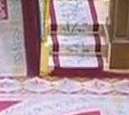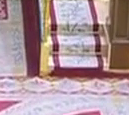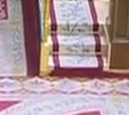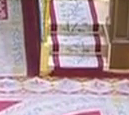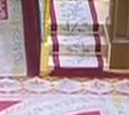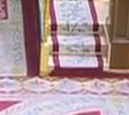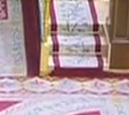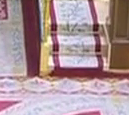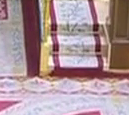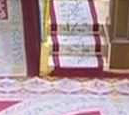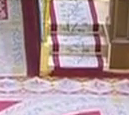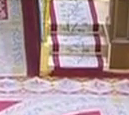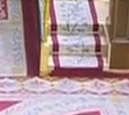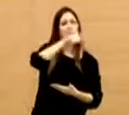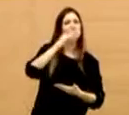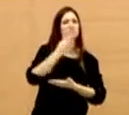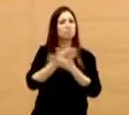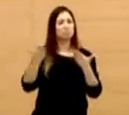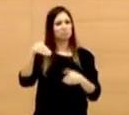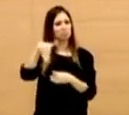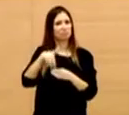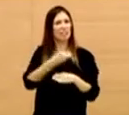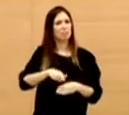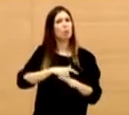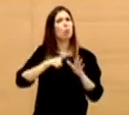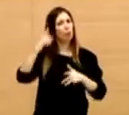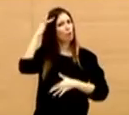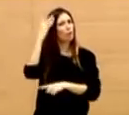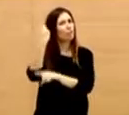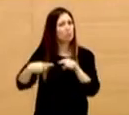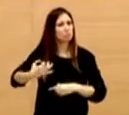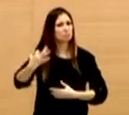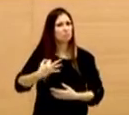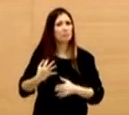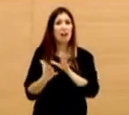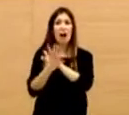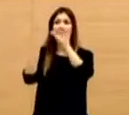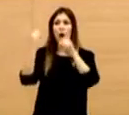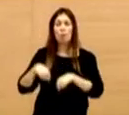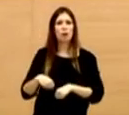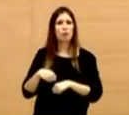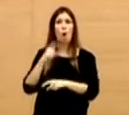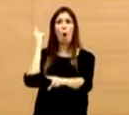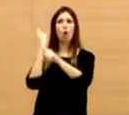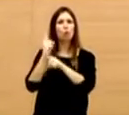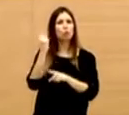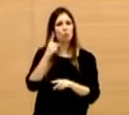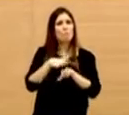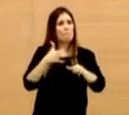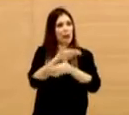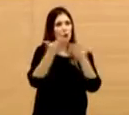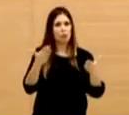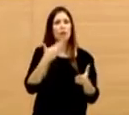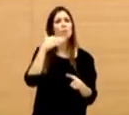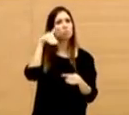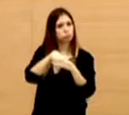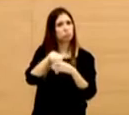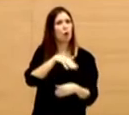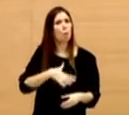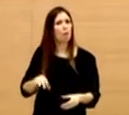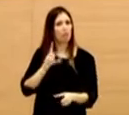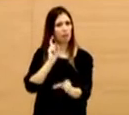españolas de opciones diferentes. Un acuerdo que no confronta, sino que convoca a la mayoría de españoles. Un acuerdo abierto al encuentro